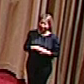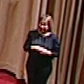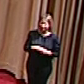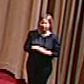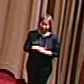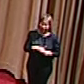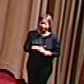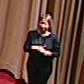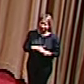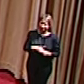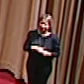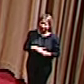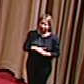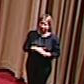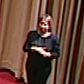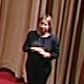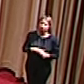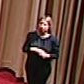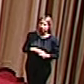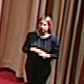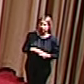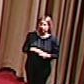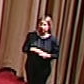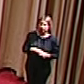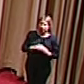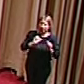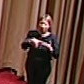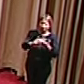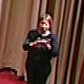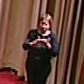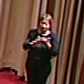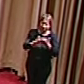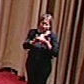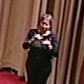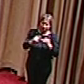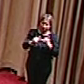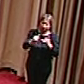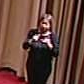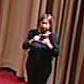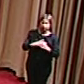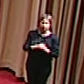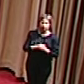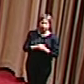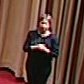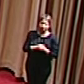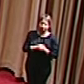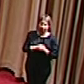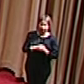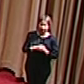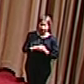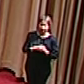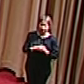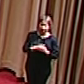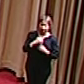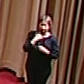que todo lleva una continuidad hasta que se cumpla el final, que será una intervención de